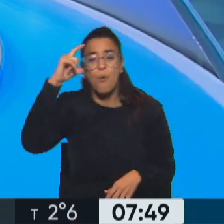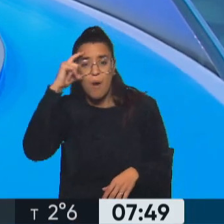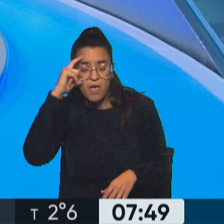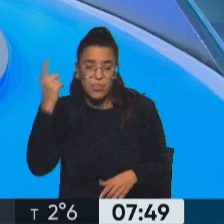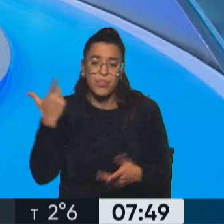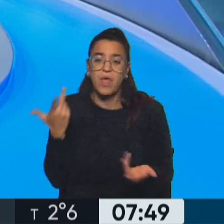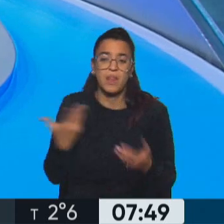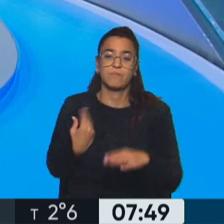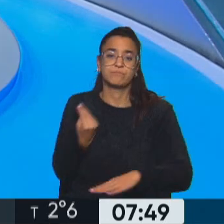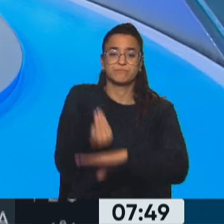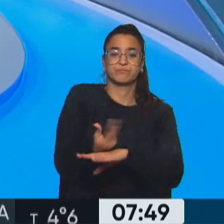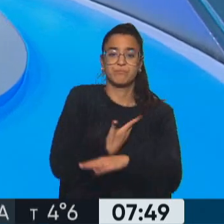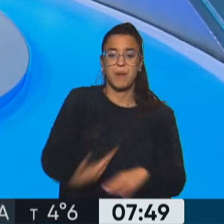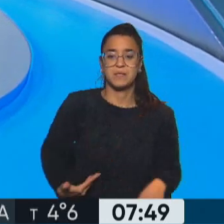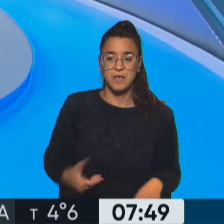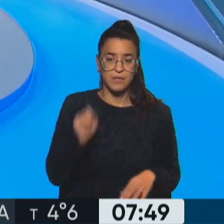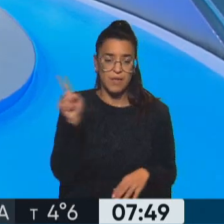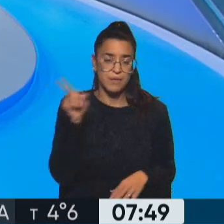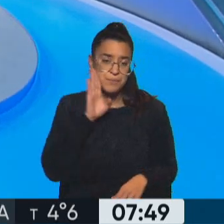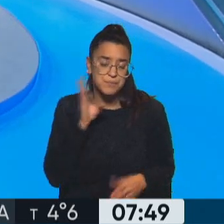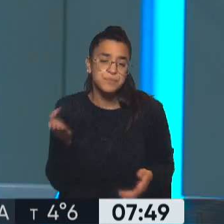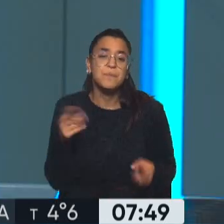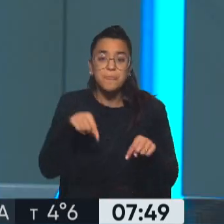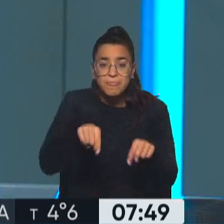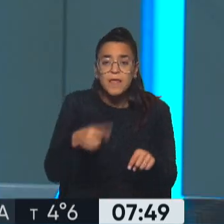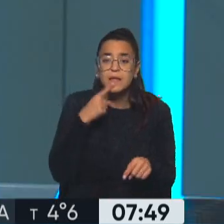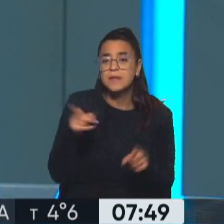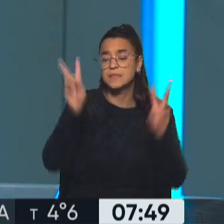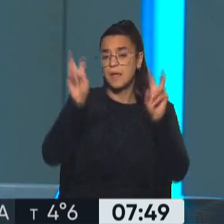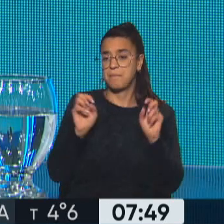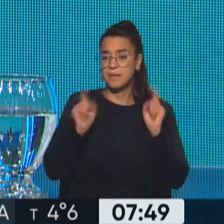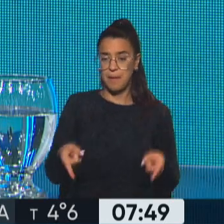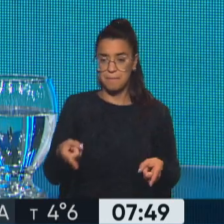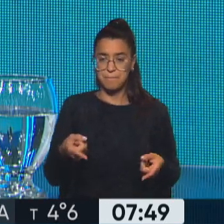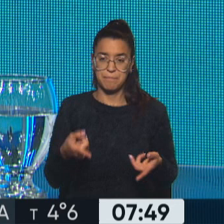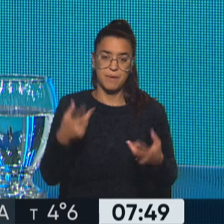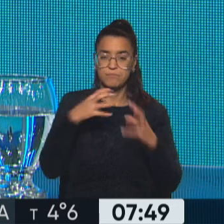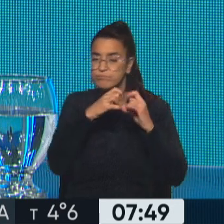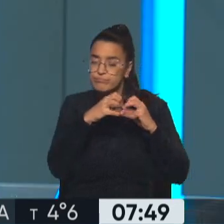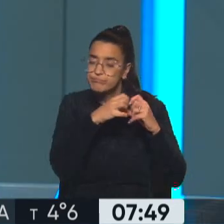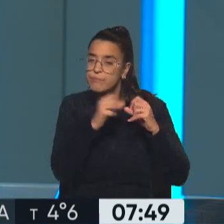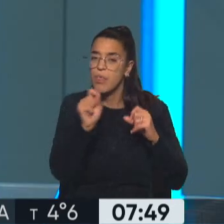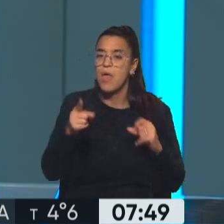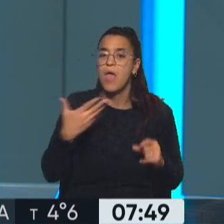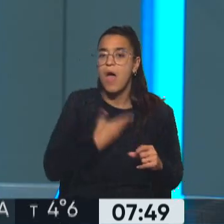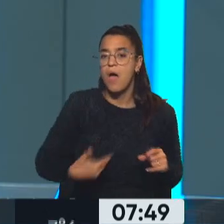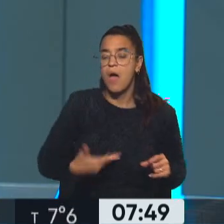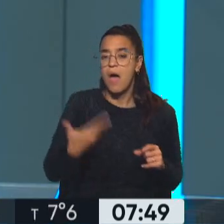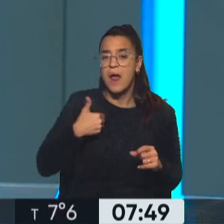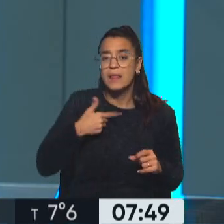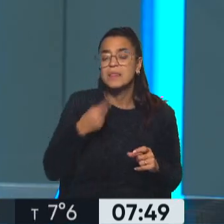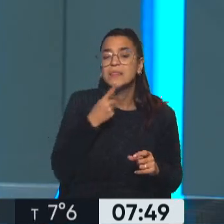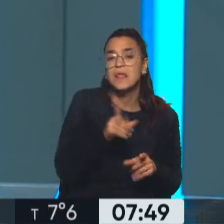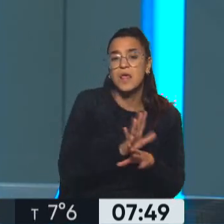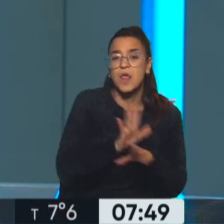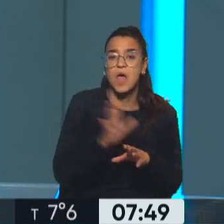quien conduce los destinos de los estadounidenses, y este es uno de los cuestionamientos del gobierno argentino, ¿no? Que la mirada que tuvo Trump